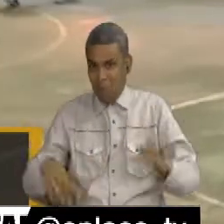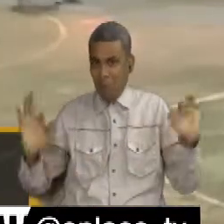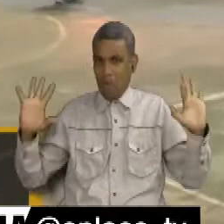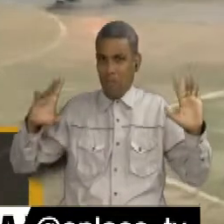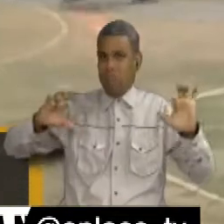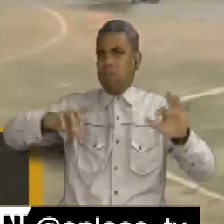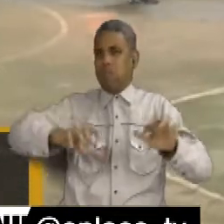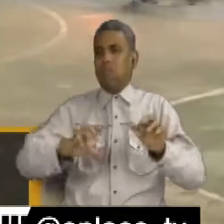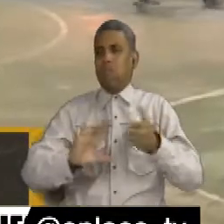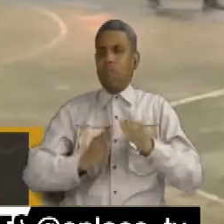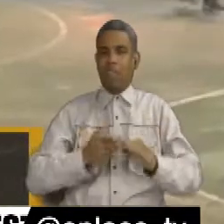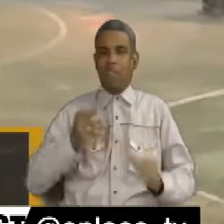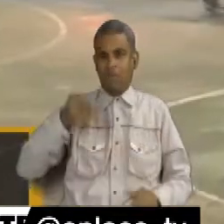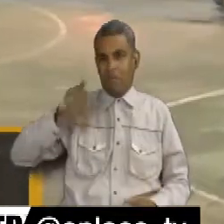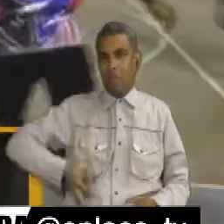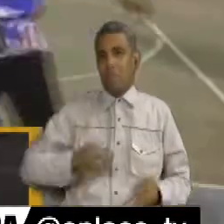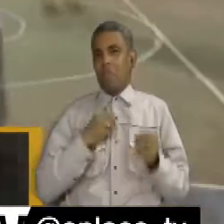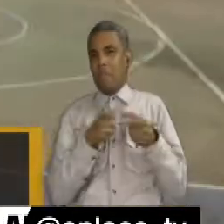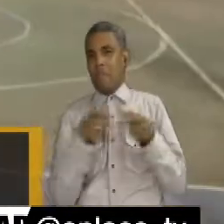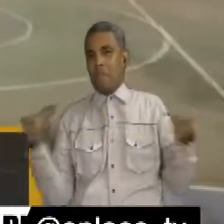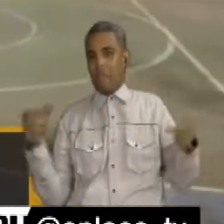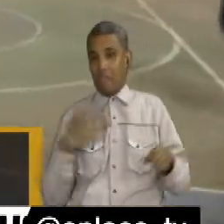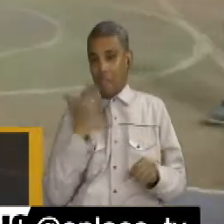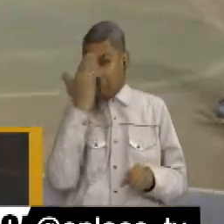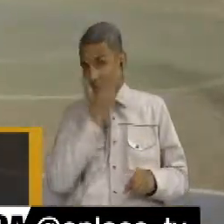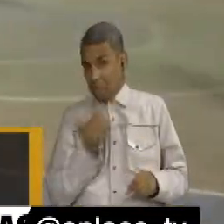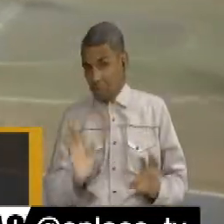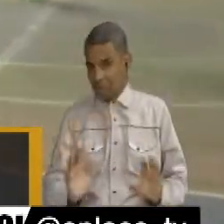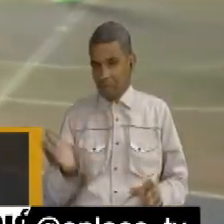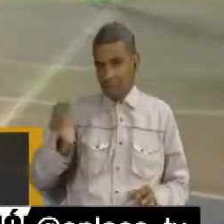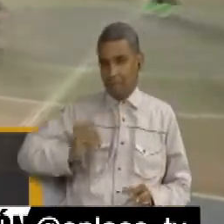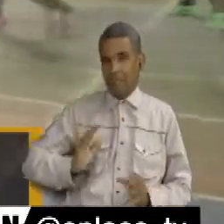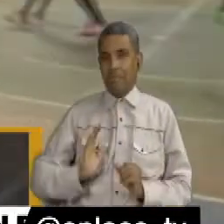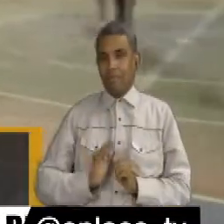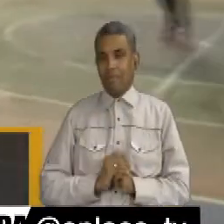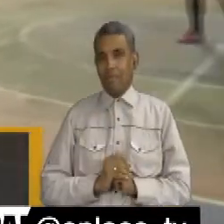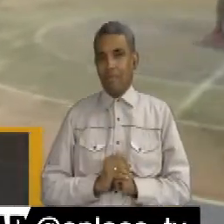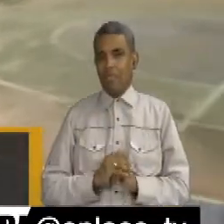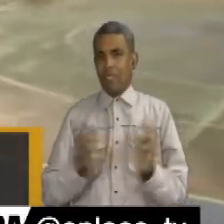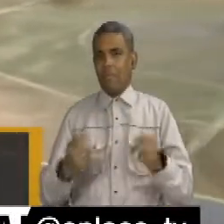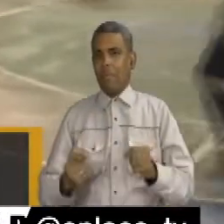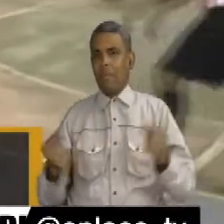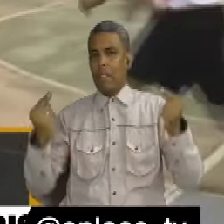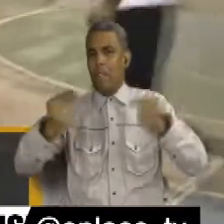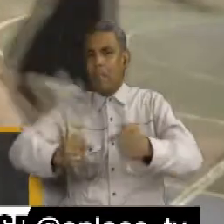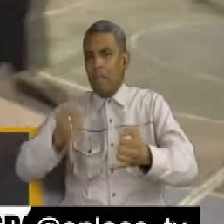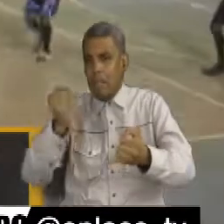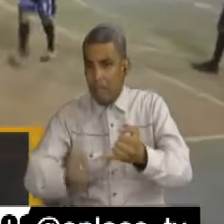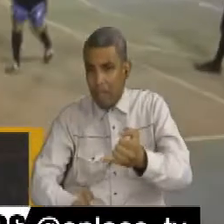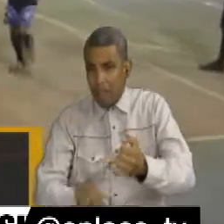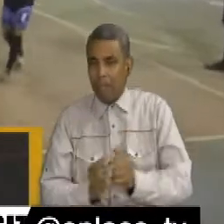que en el marco de la gran final, el microfútbol le va a rendir